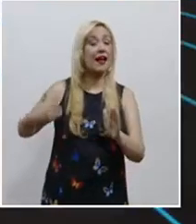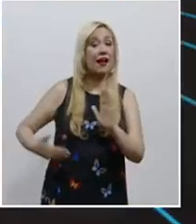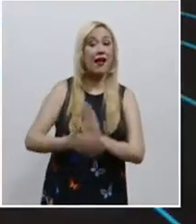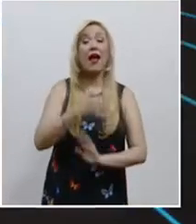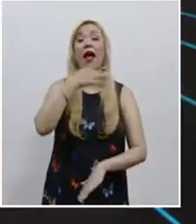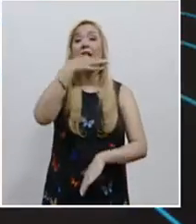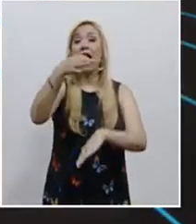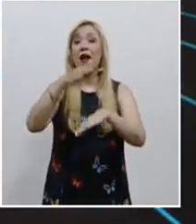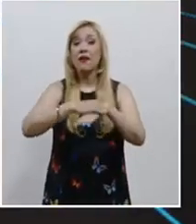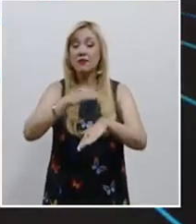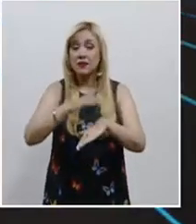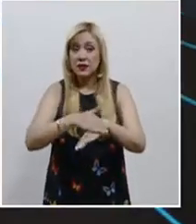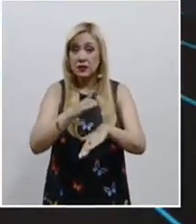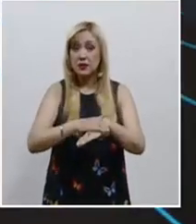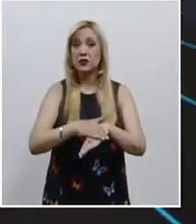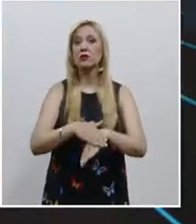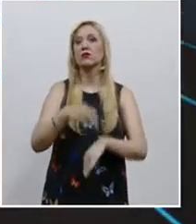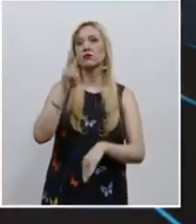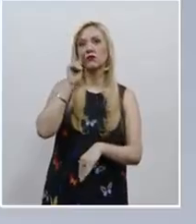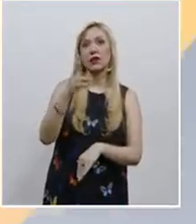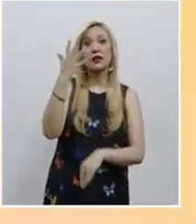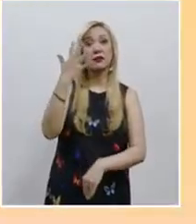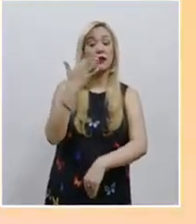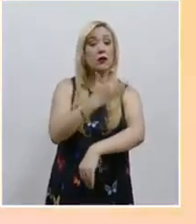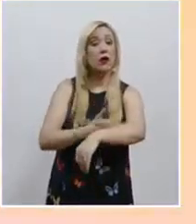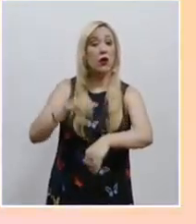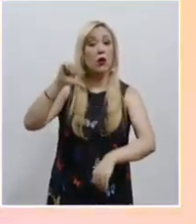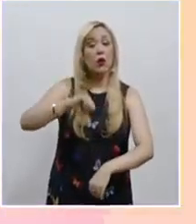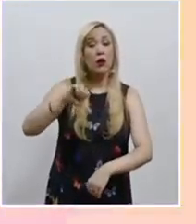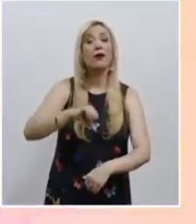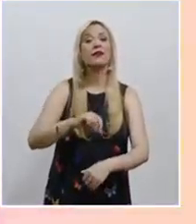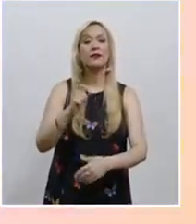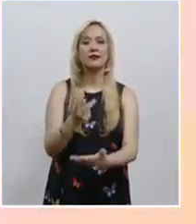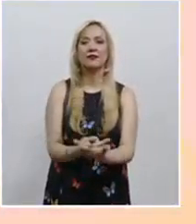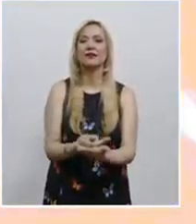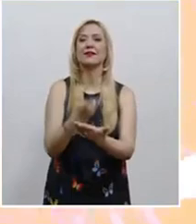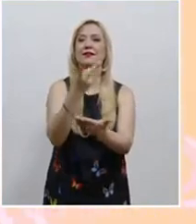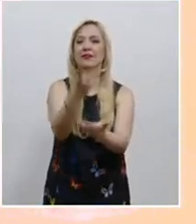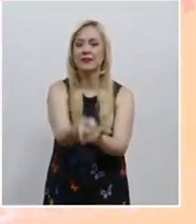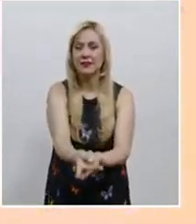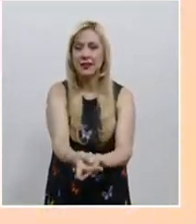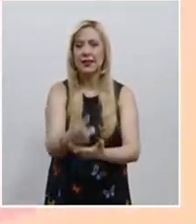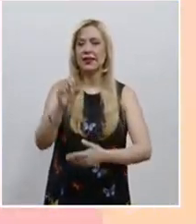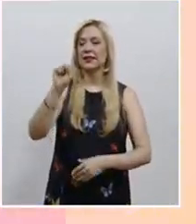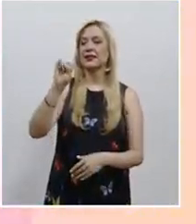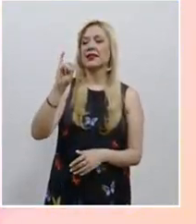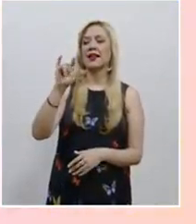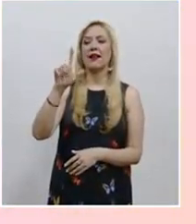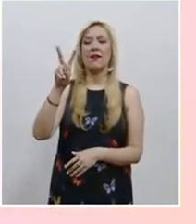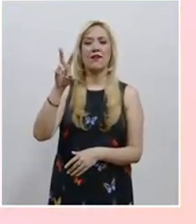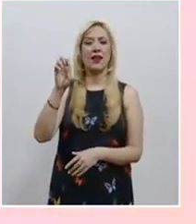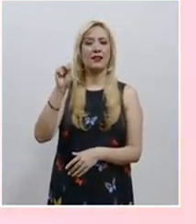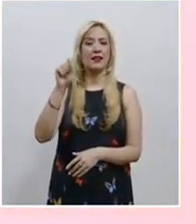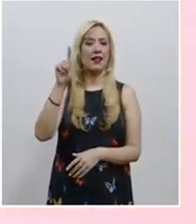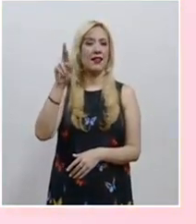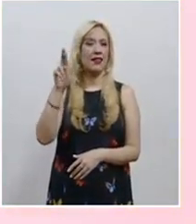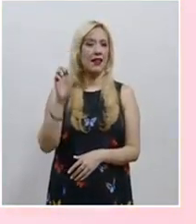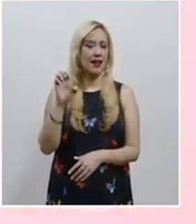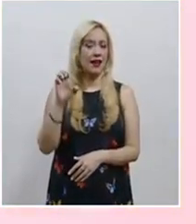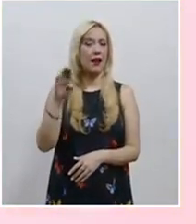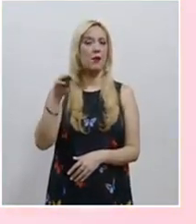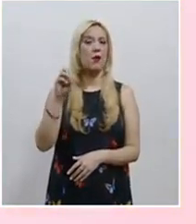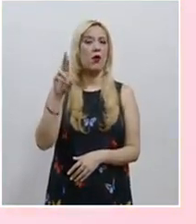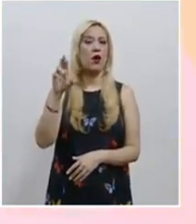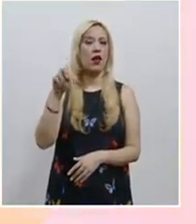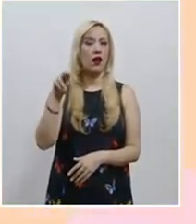despedirnos, le invitamos a seguir por esta señal a las 5 de la tarde la ceremonia de entrega del Premio Silvestre Moreno Cora, distinción que entregará la